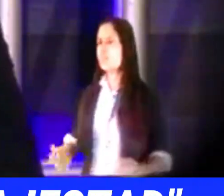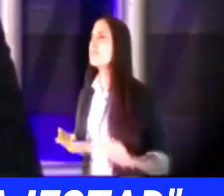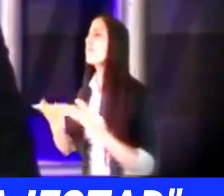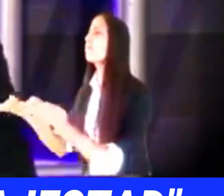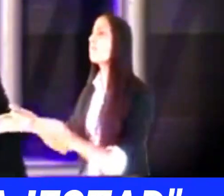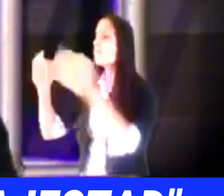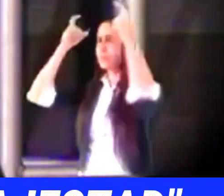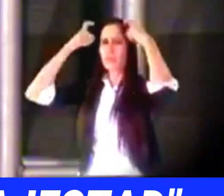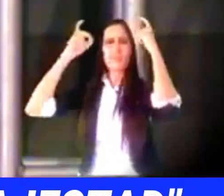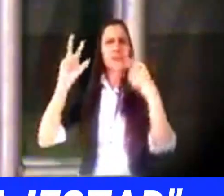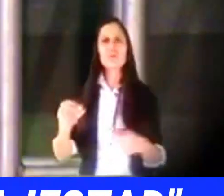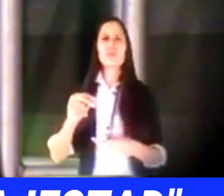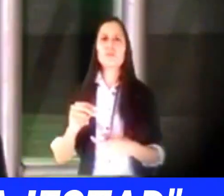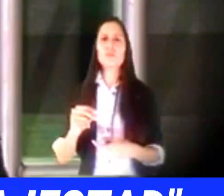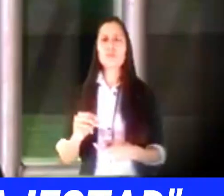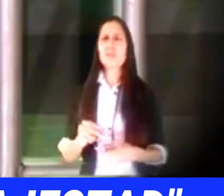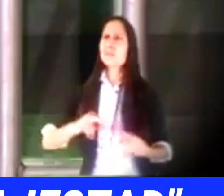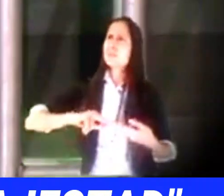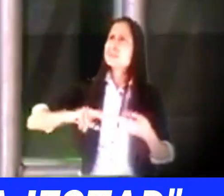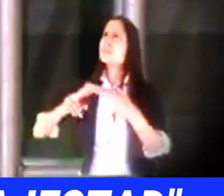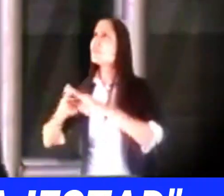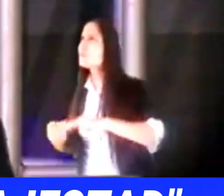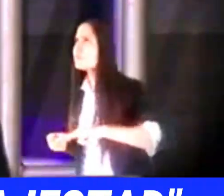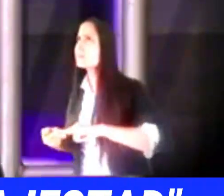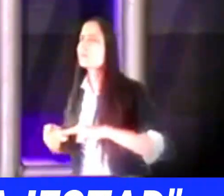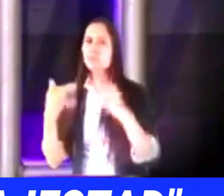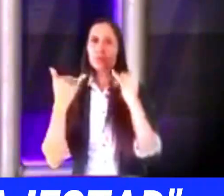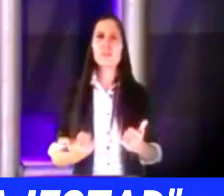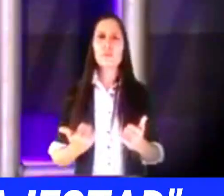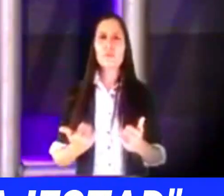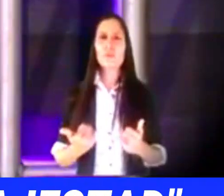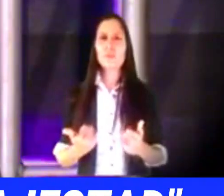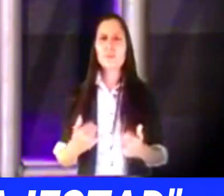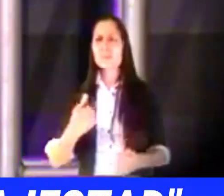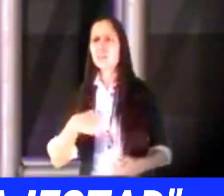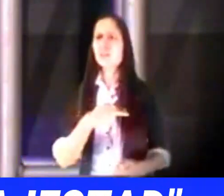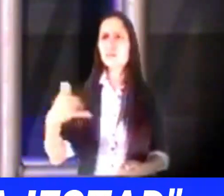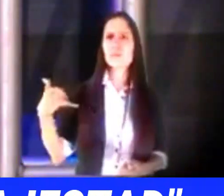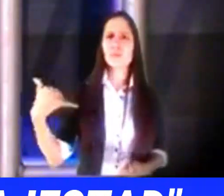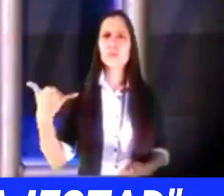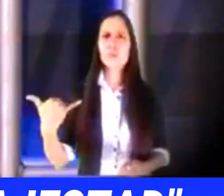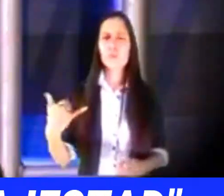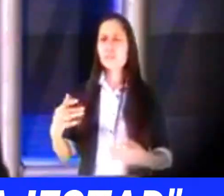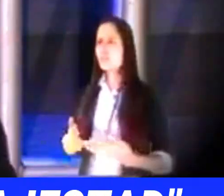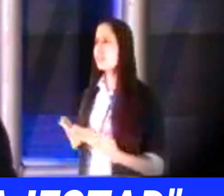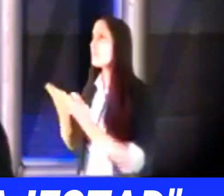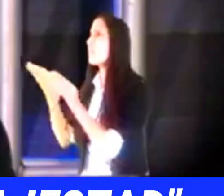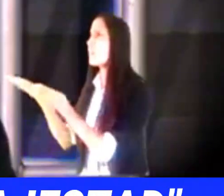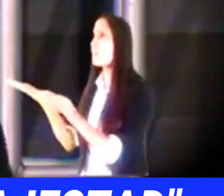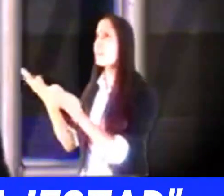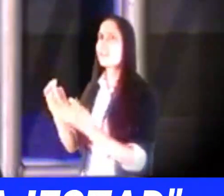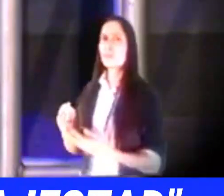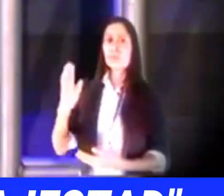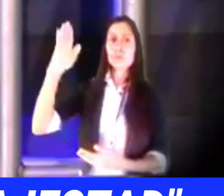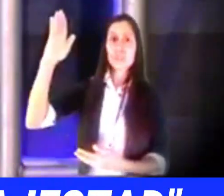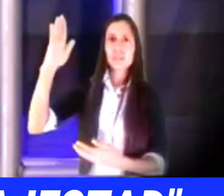esto. Nuestros principios, nuestra vida, nuestra corona no es negociable.